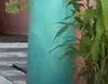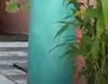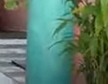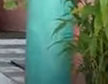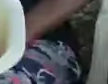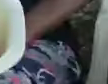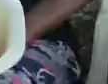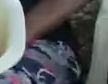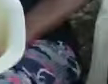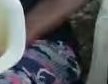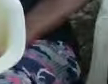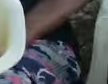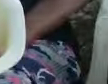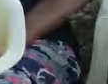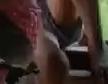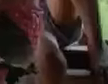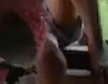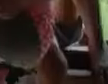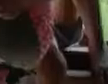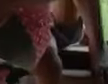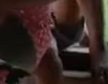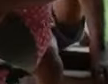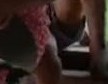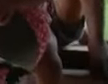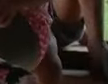contributivo Capresoca EPS, participó con